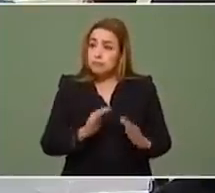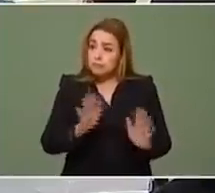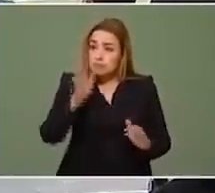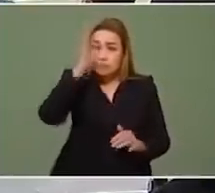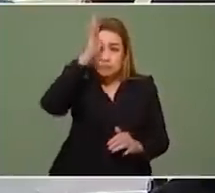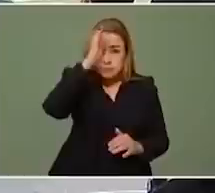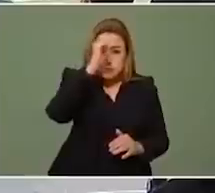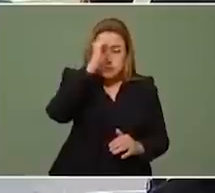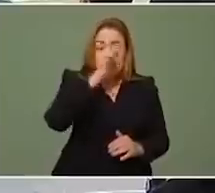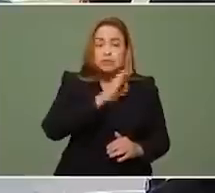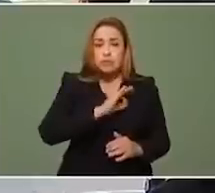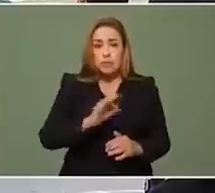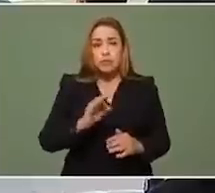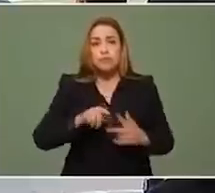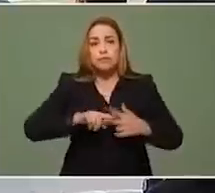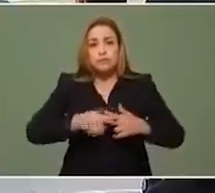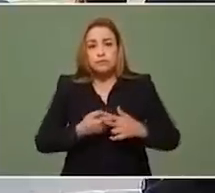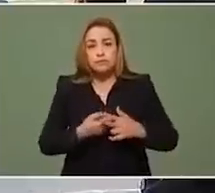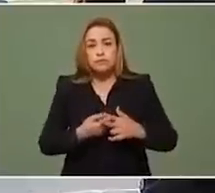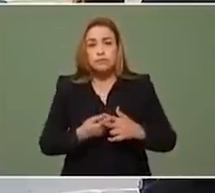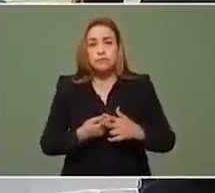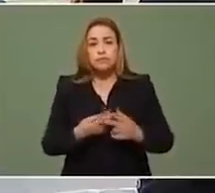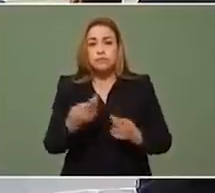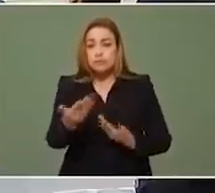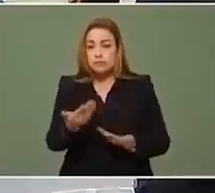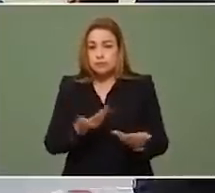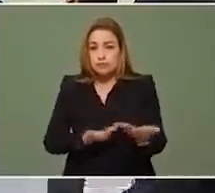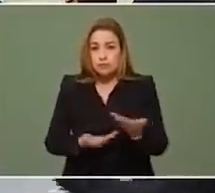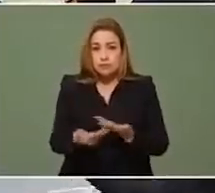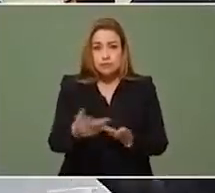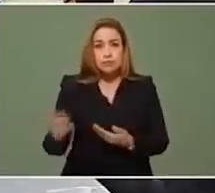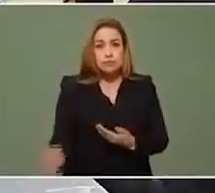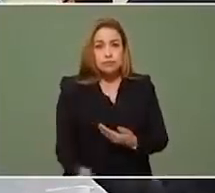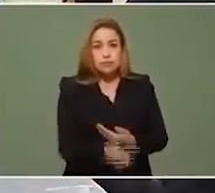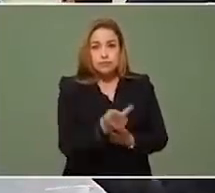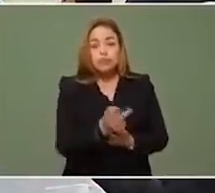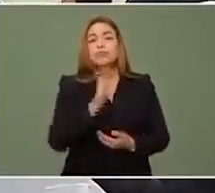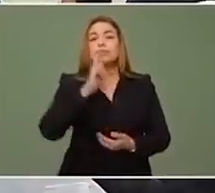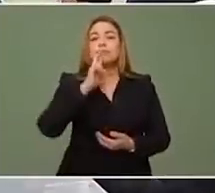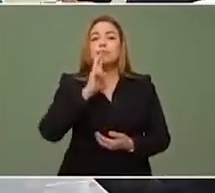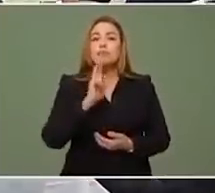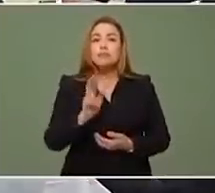la sesión de preguntas y respuestas